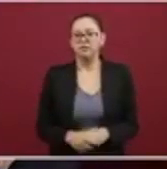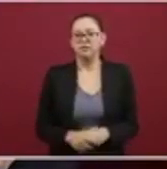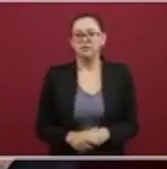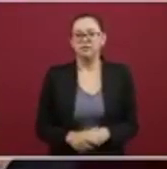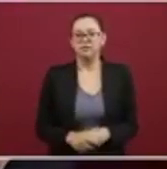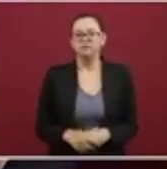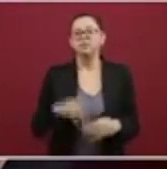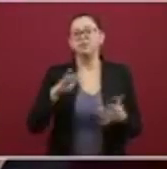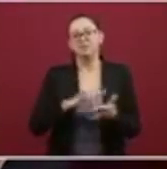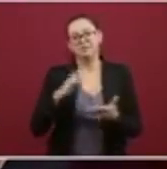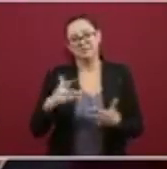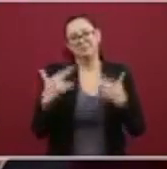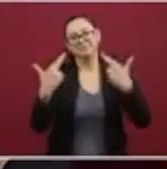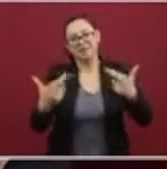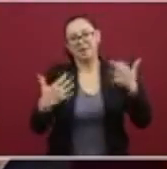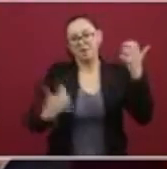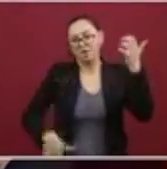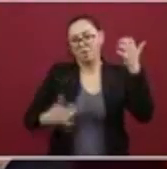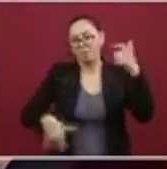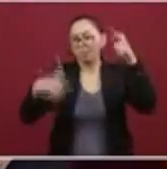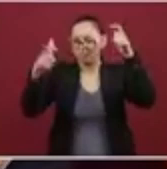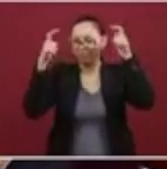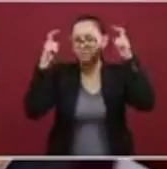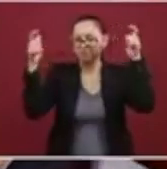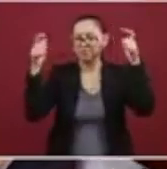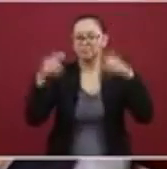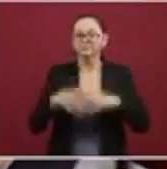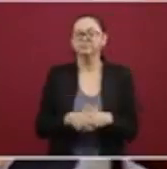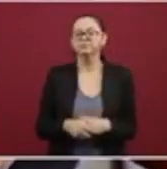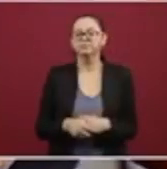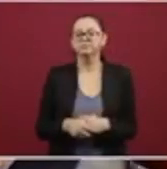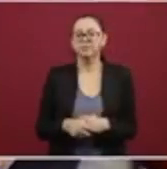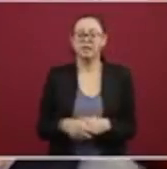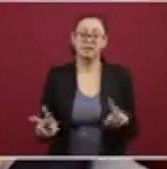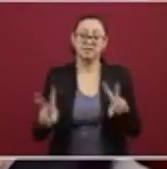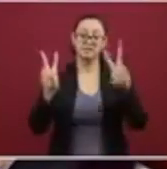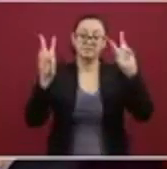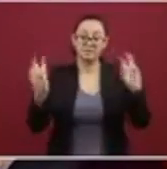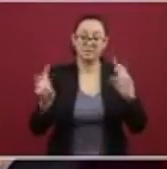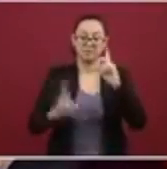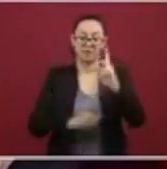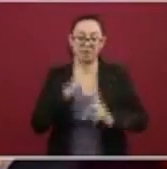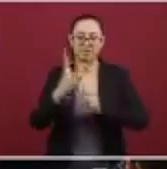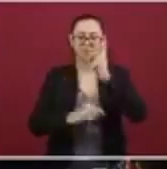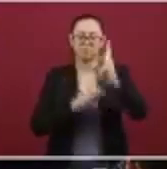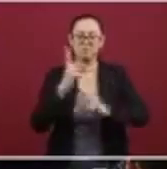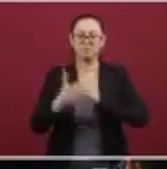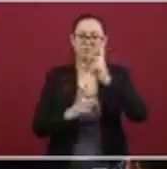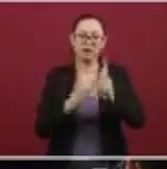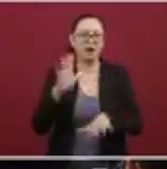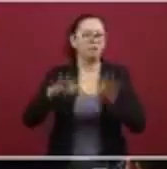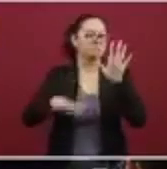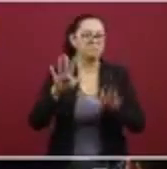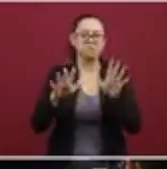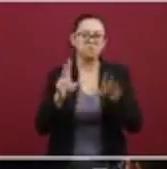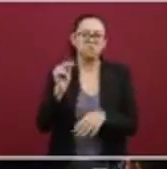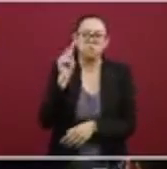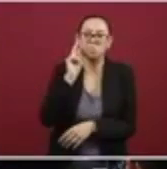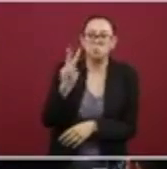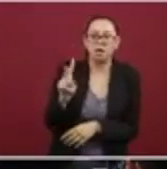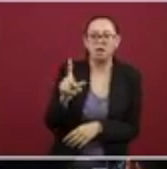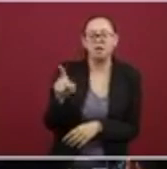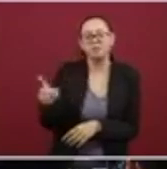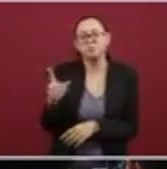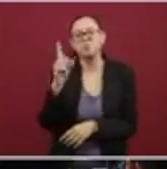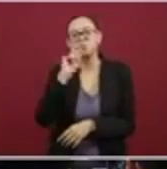por el regalo de los mariachis. En el tema deportivo, creo que es muy poco visto que mujeres, después